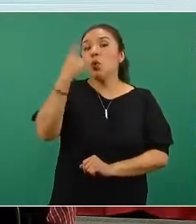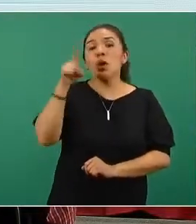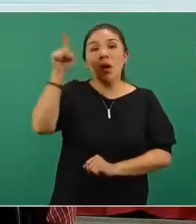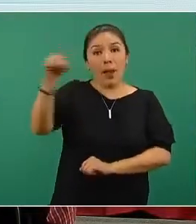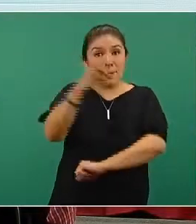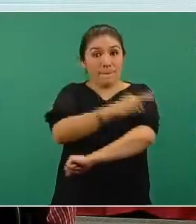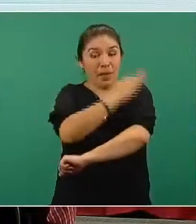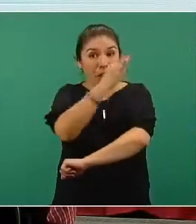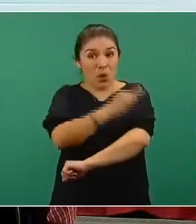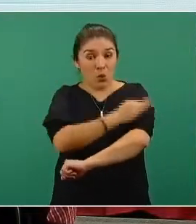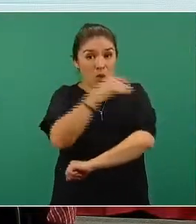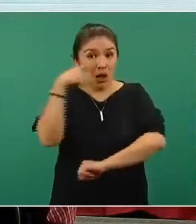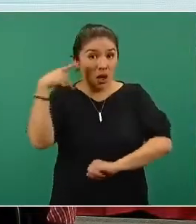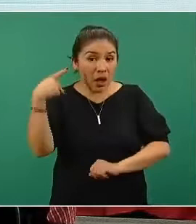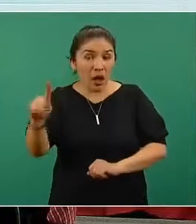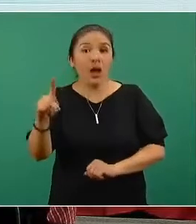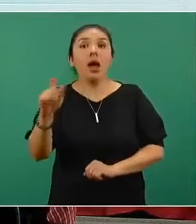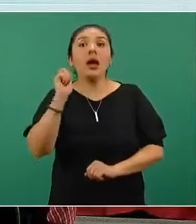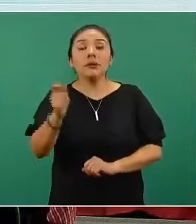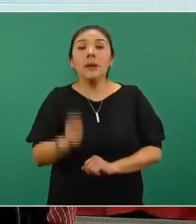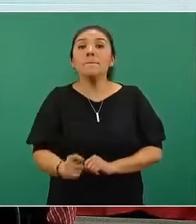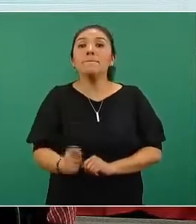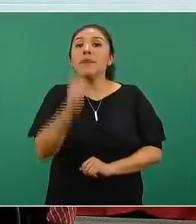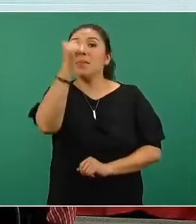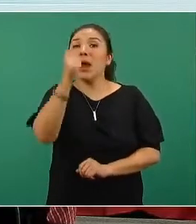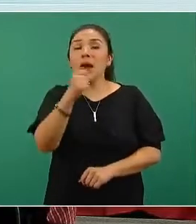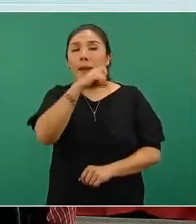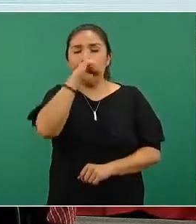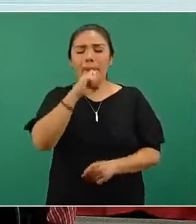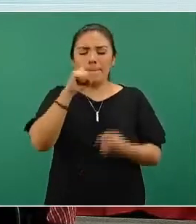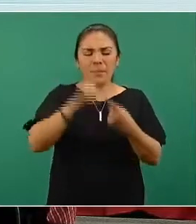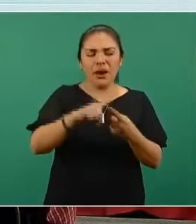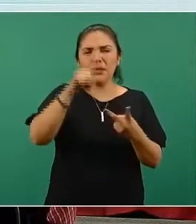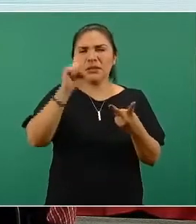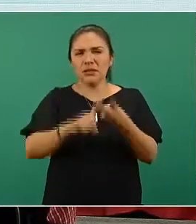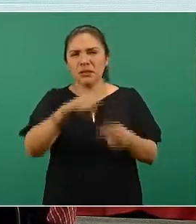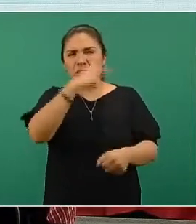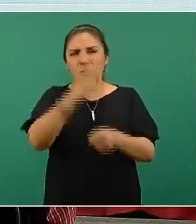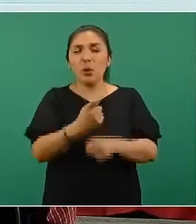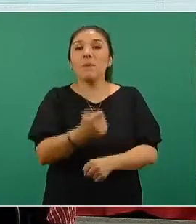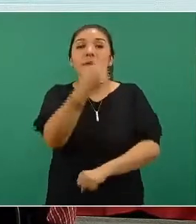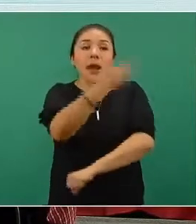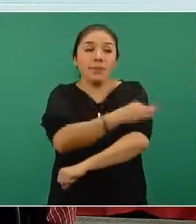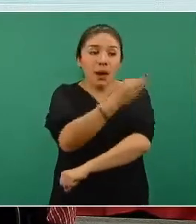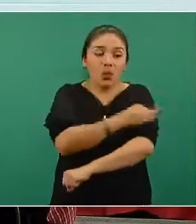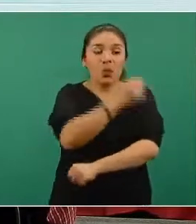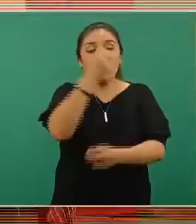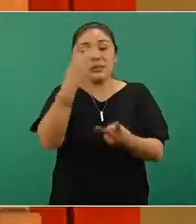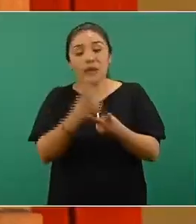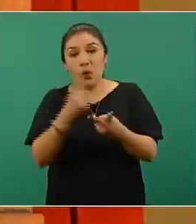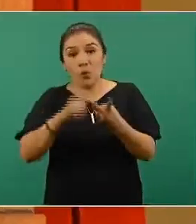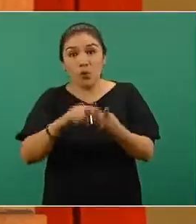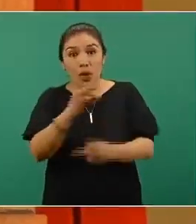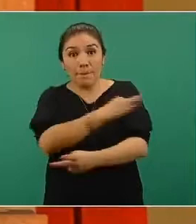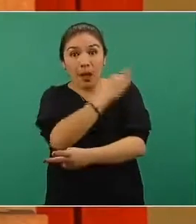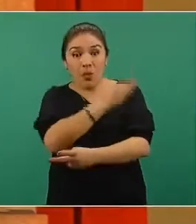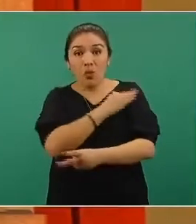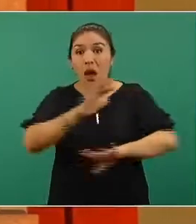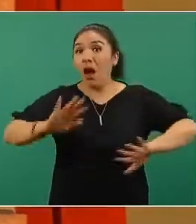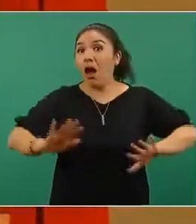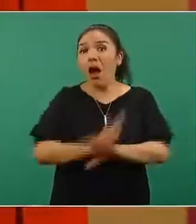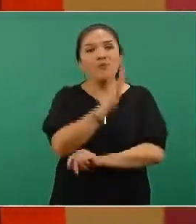las vacunas que su primer componente y segundo componente, o su primera dosis y su segunda dosis, no son